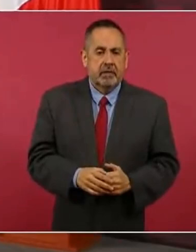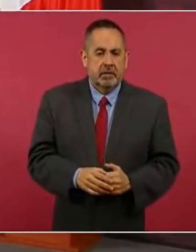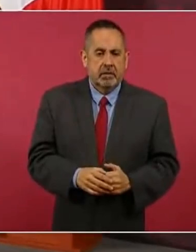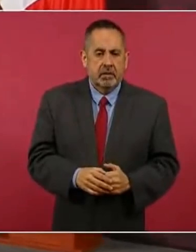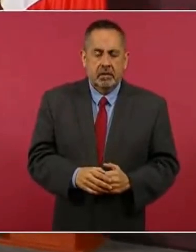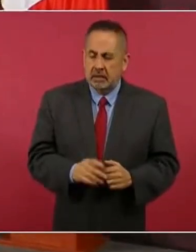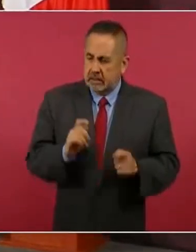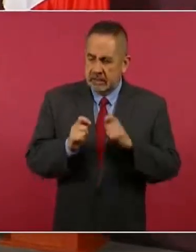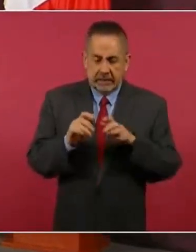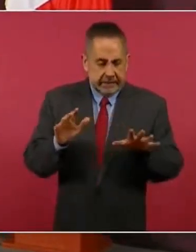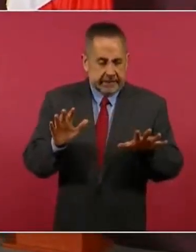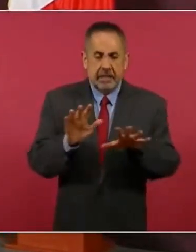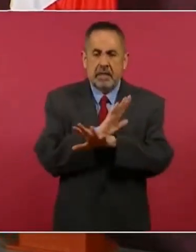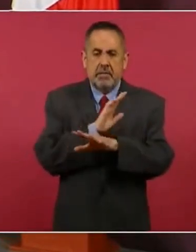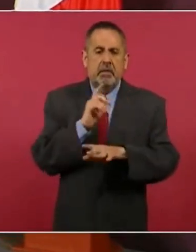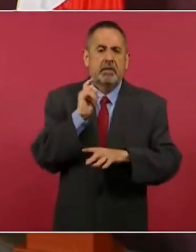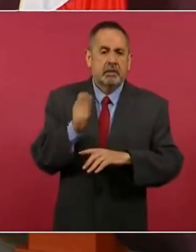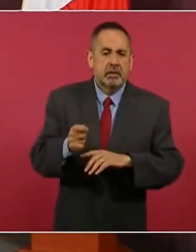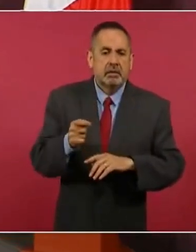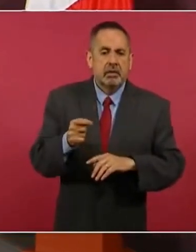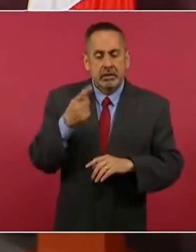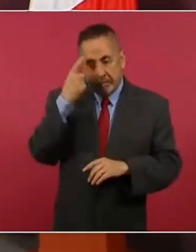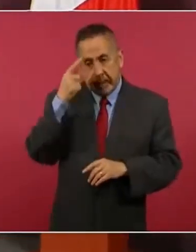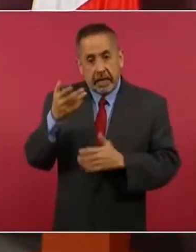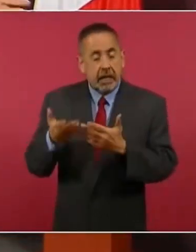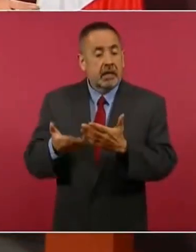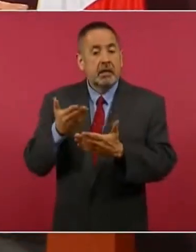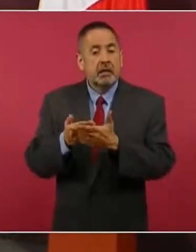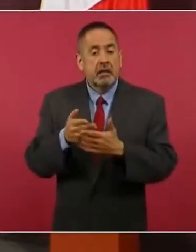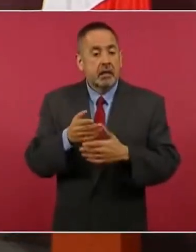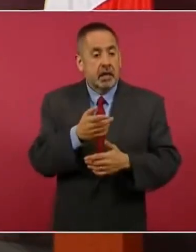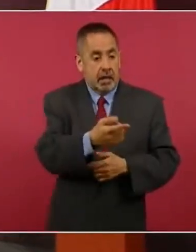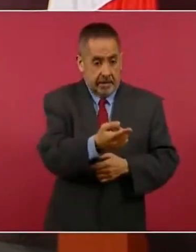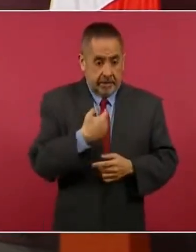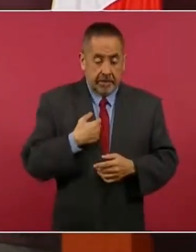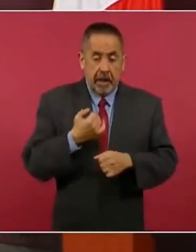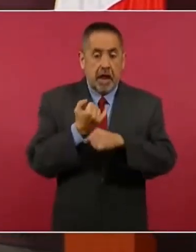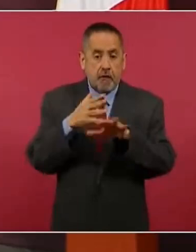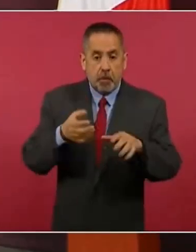Hacer una modificación para que el que informe